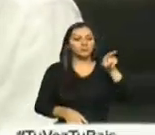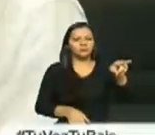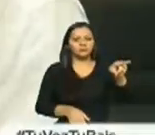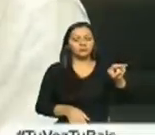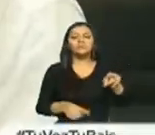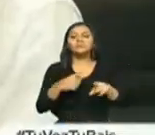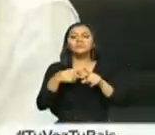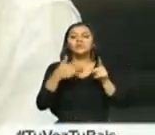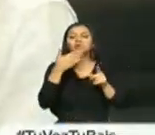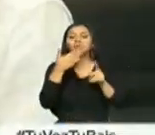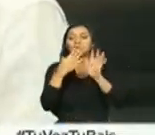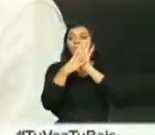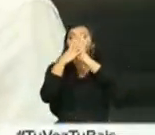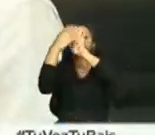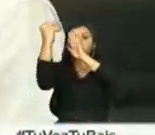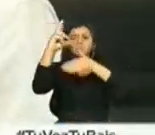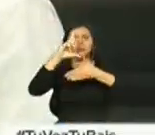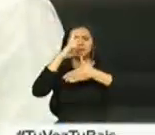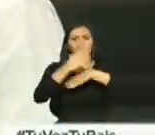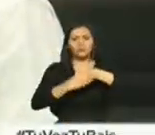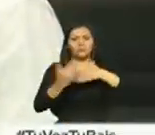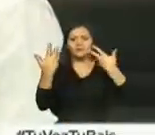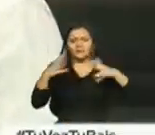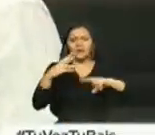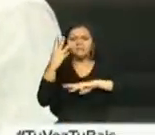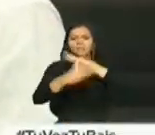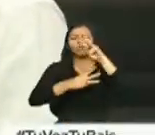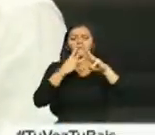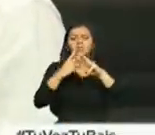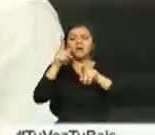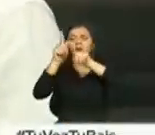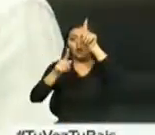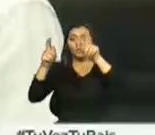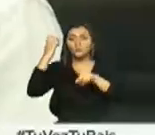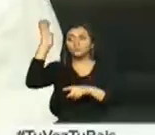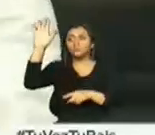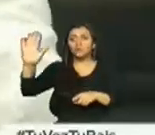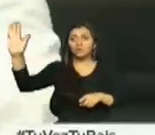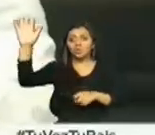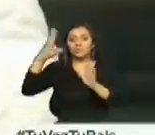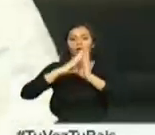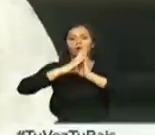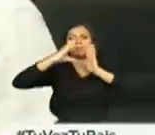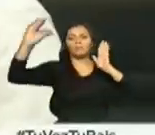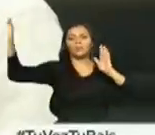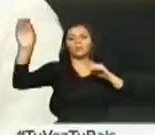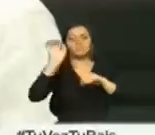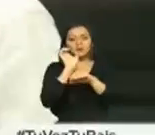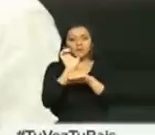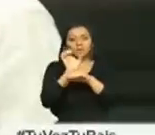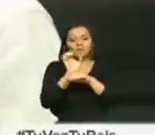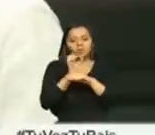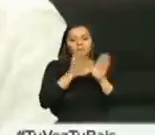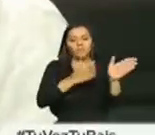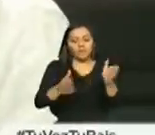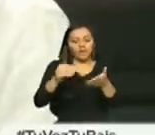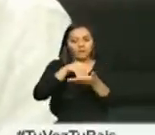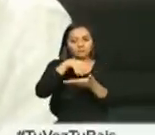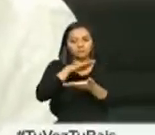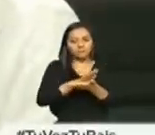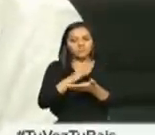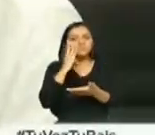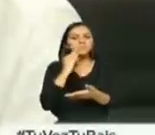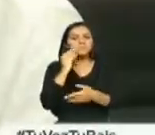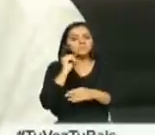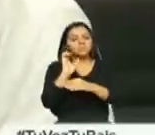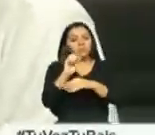a nivel latinoamericano, y yo le diría a nivel mundial. Hay muchos partidos europeos que toman como parte de su programa de gobierno las